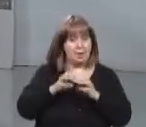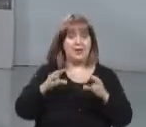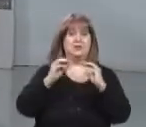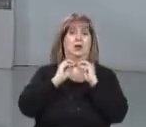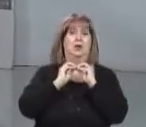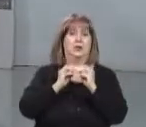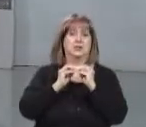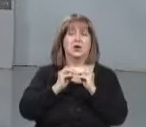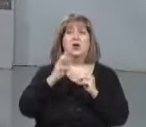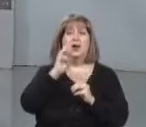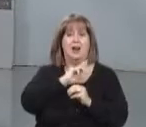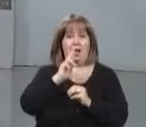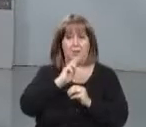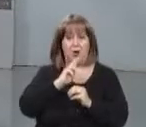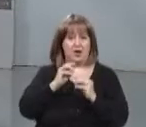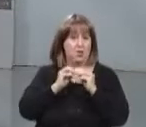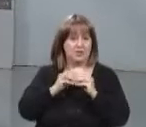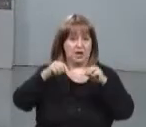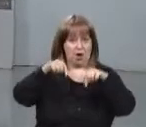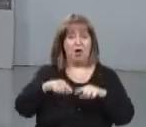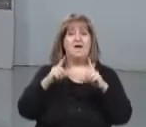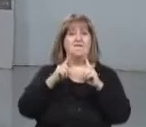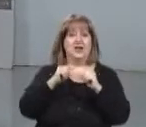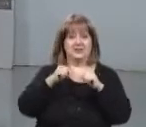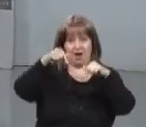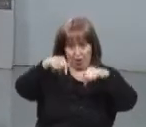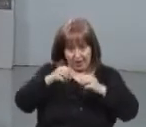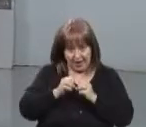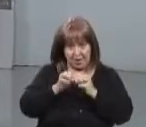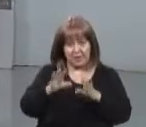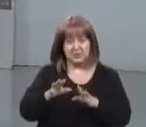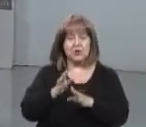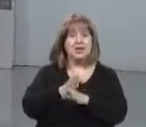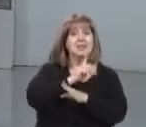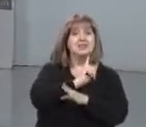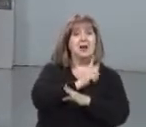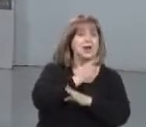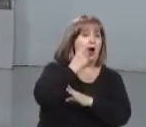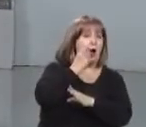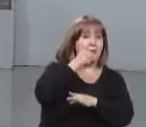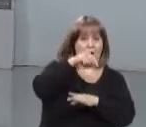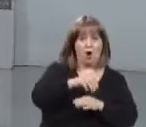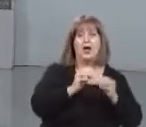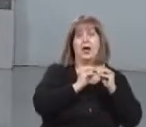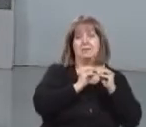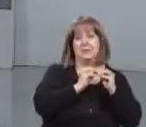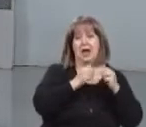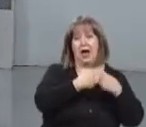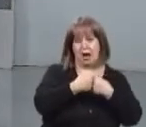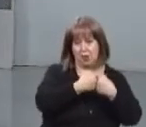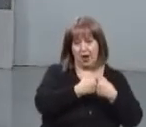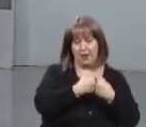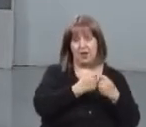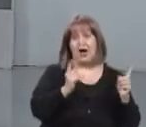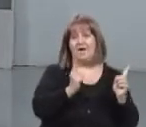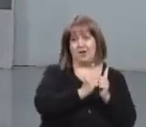Comenzó hoy. Ya con ella. Y con la noticia de este hombre de que hizo el acuerdo del... El abreviado. Exactamente. Perfecto. Bueno, entonces tendremos